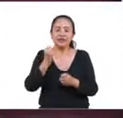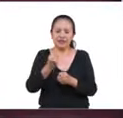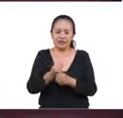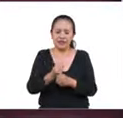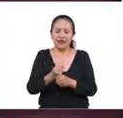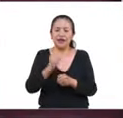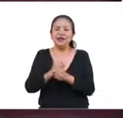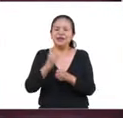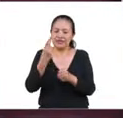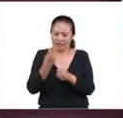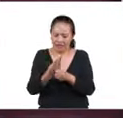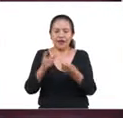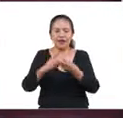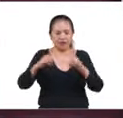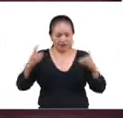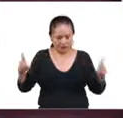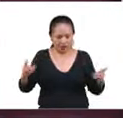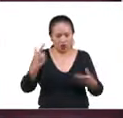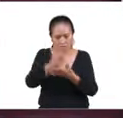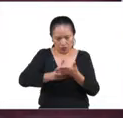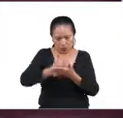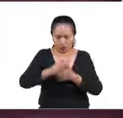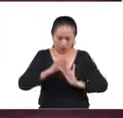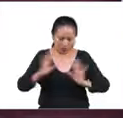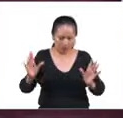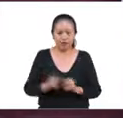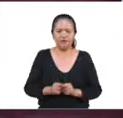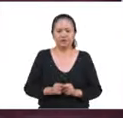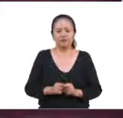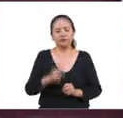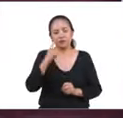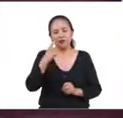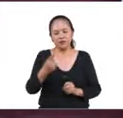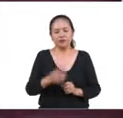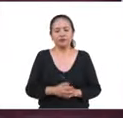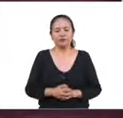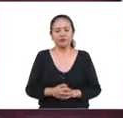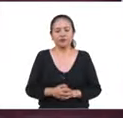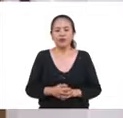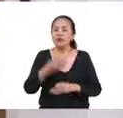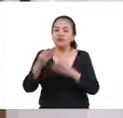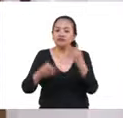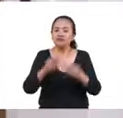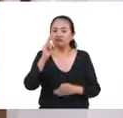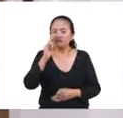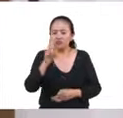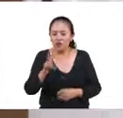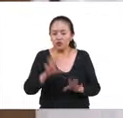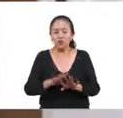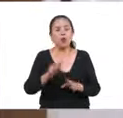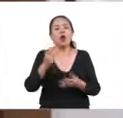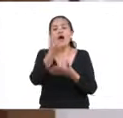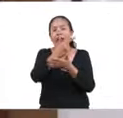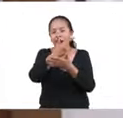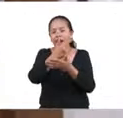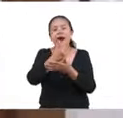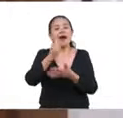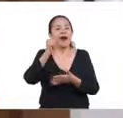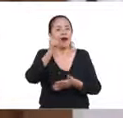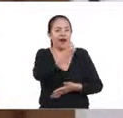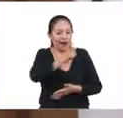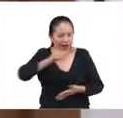que esto es la división y este resultado que estamos viendo por alcaldía